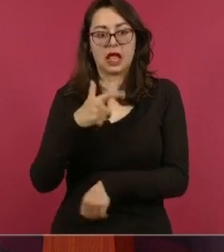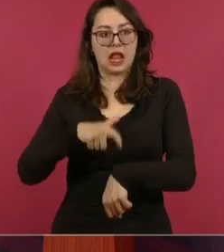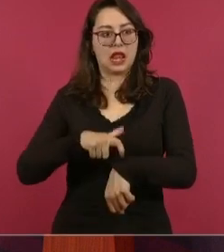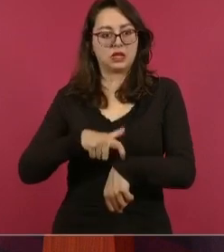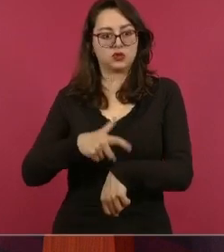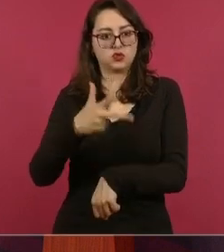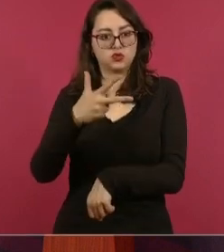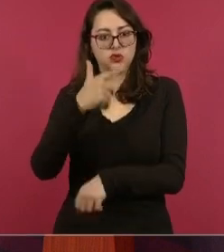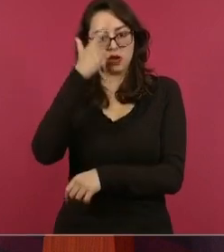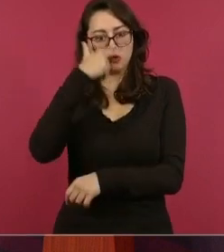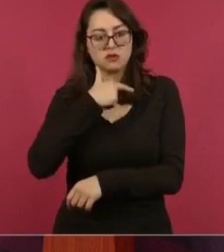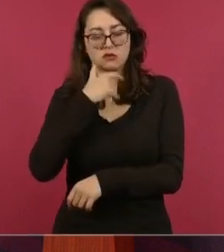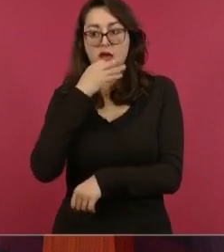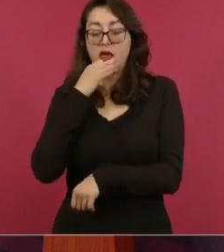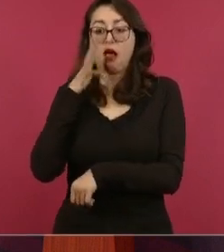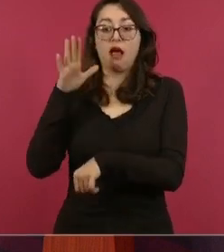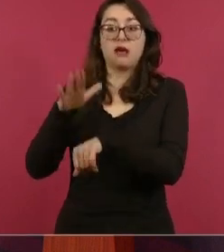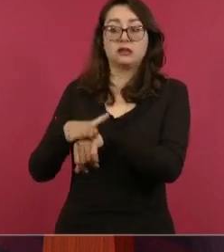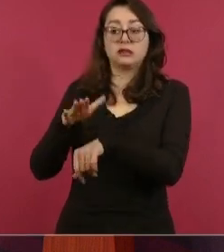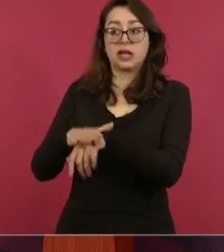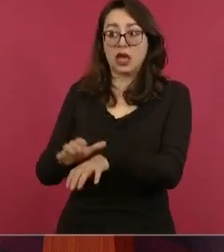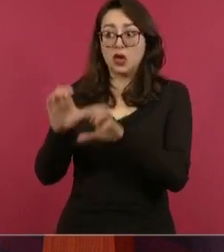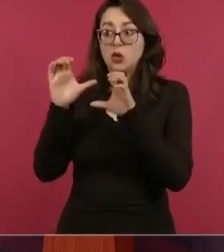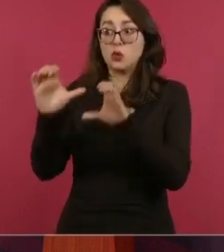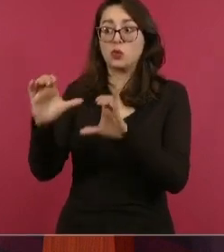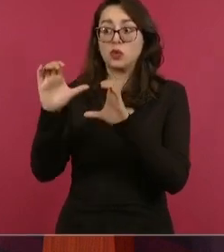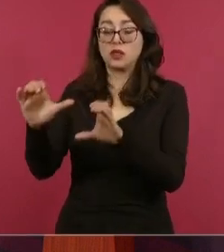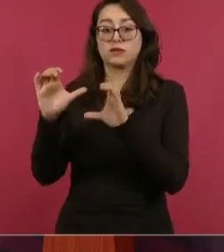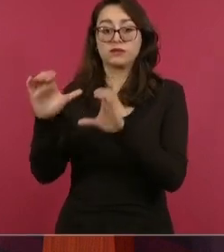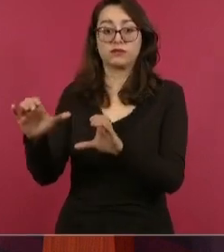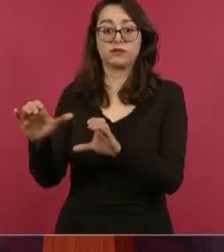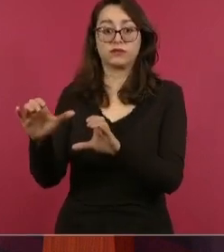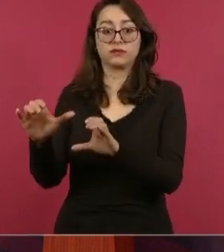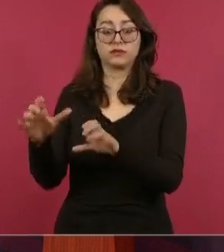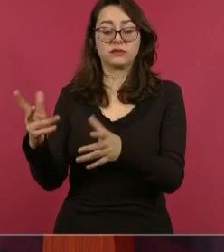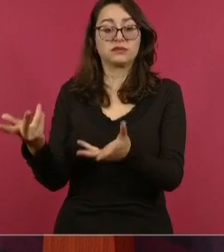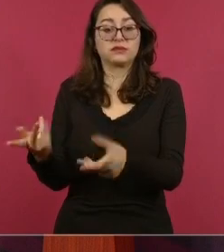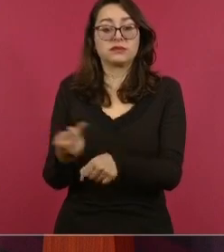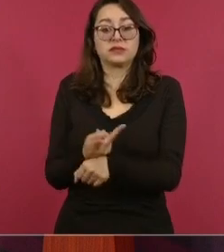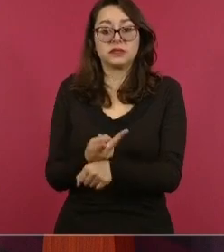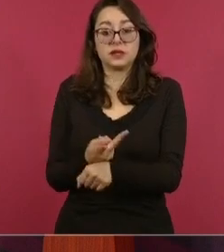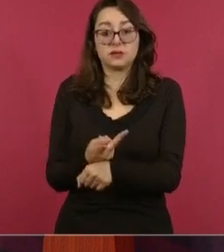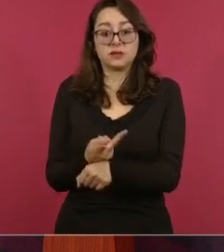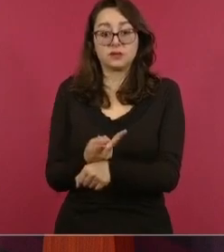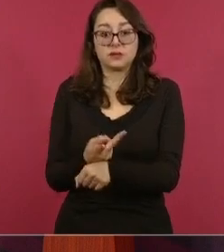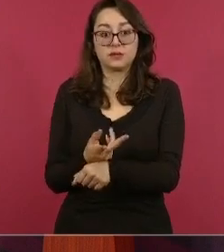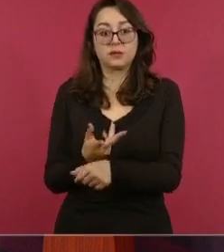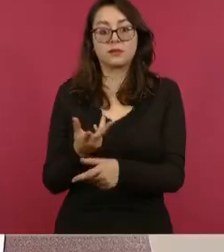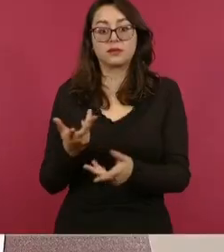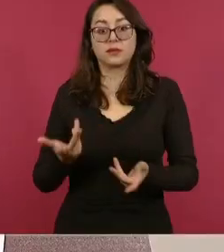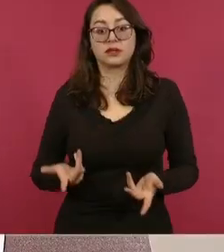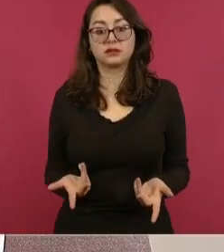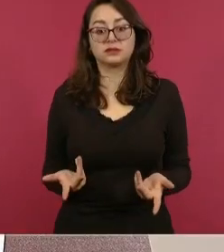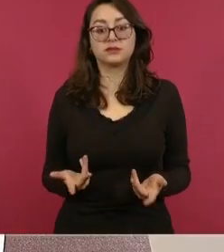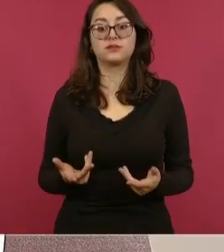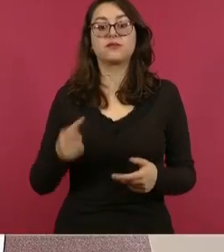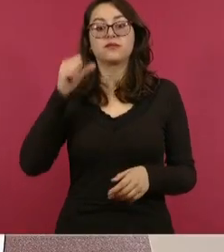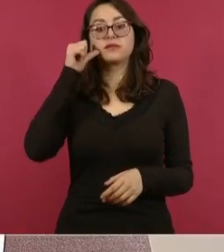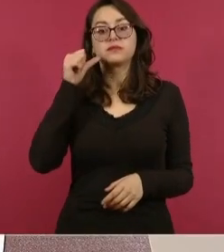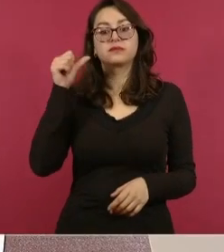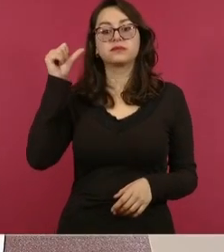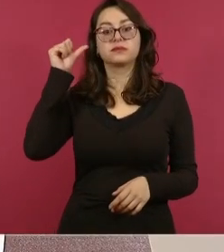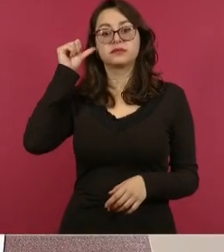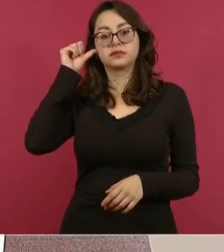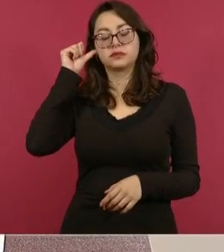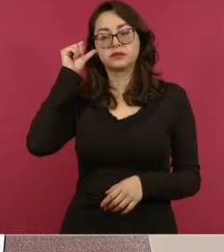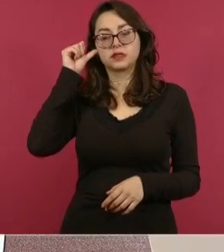comunicado, pero nos habían informado de que entraba de 4 a 6